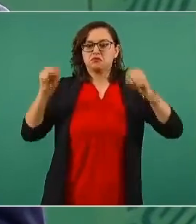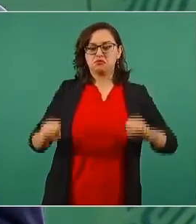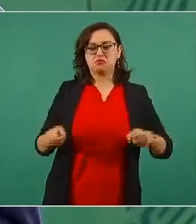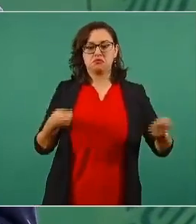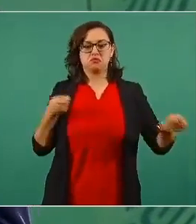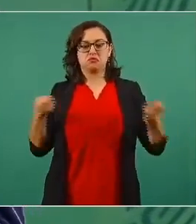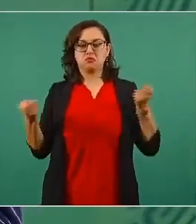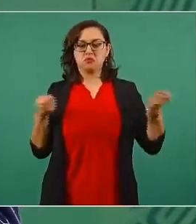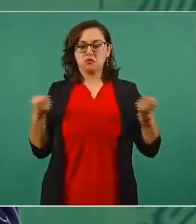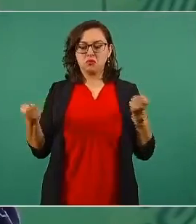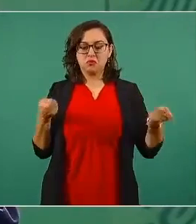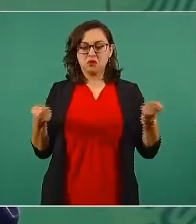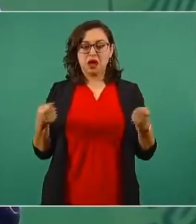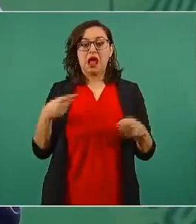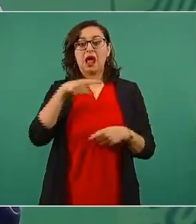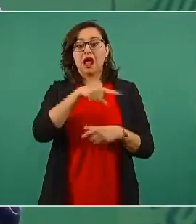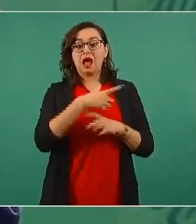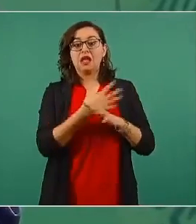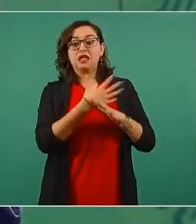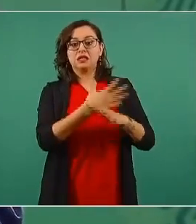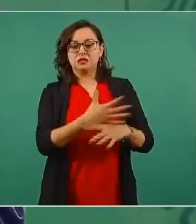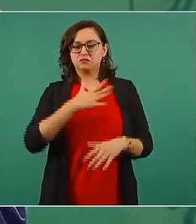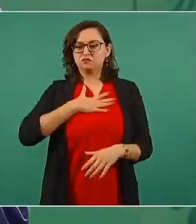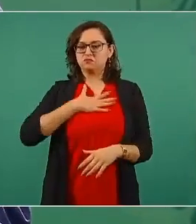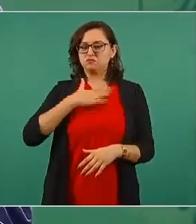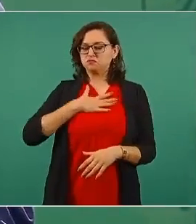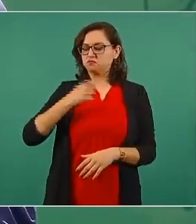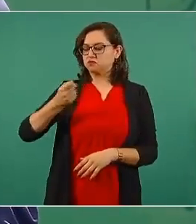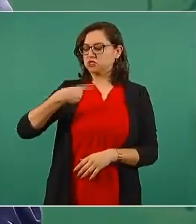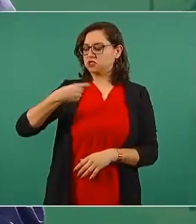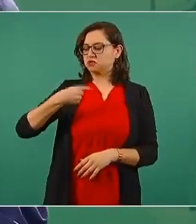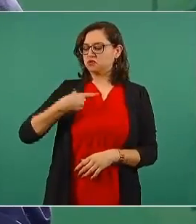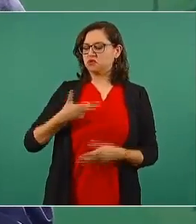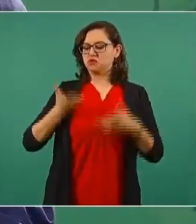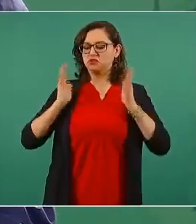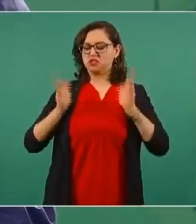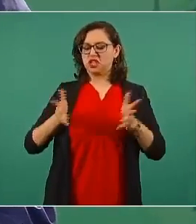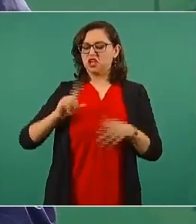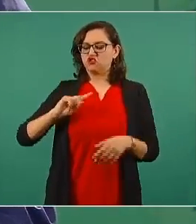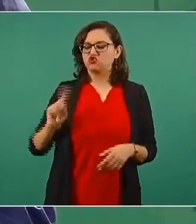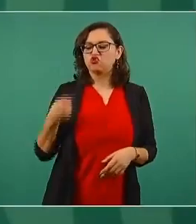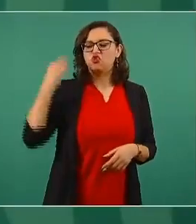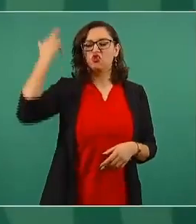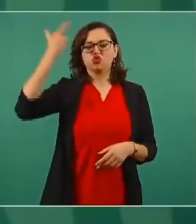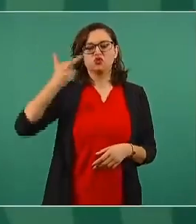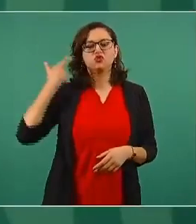se autonombra Alteza Serenísima.